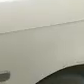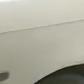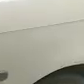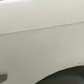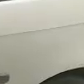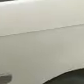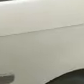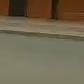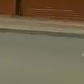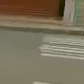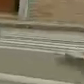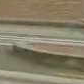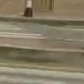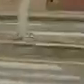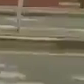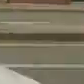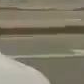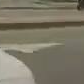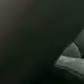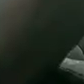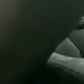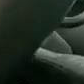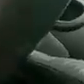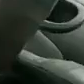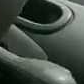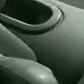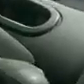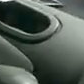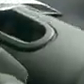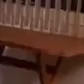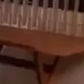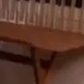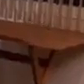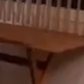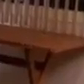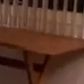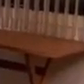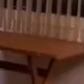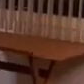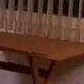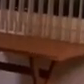maravillosa forma de vivir la vida que va más allá de lo normal.